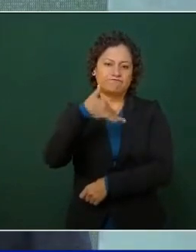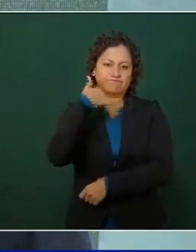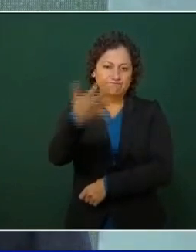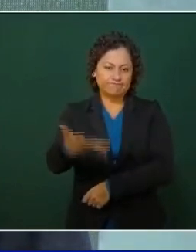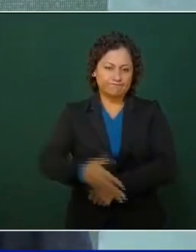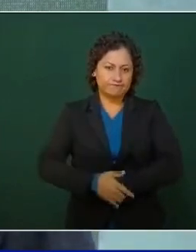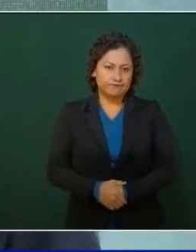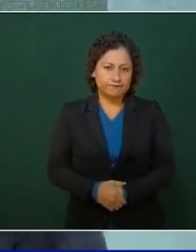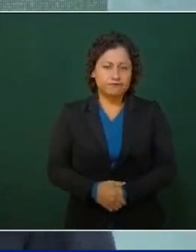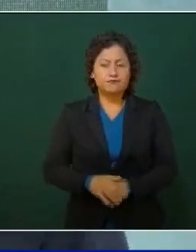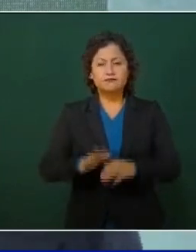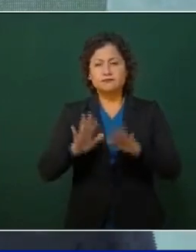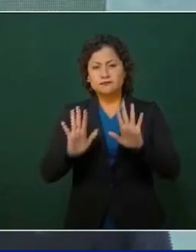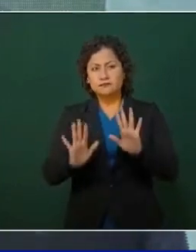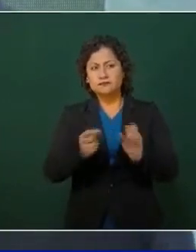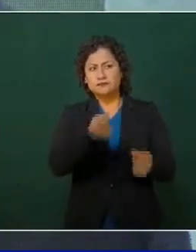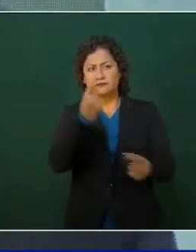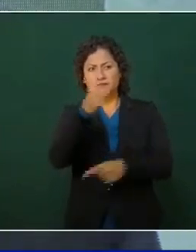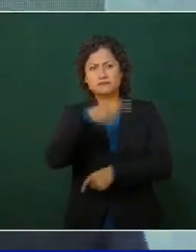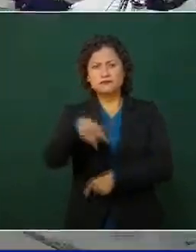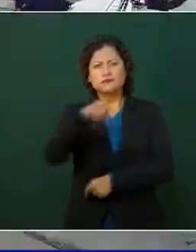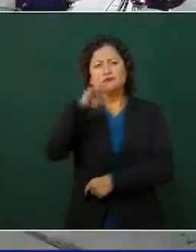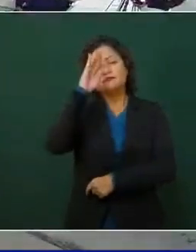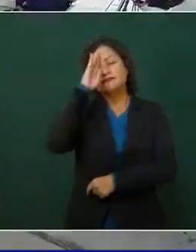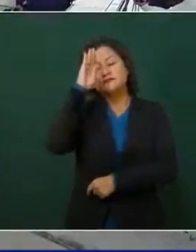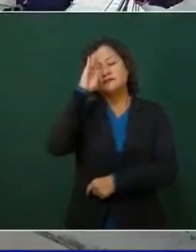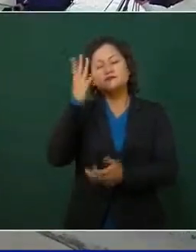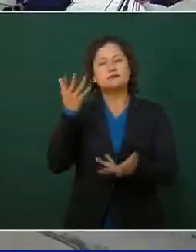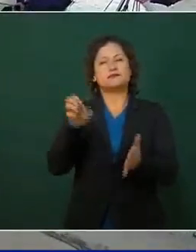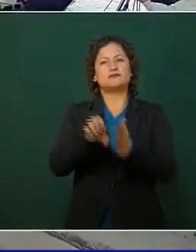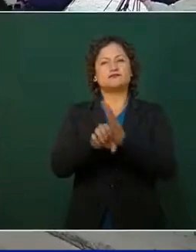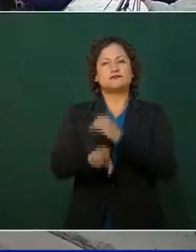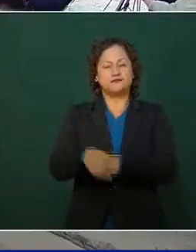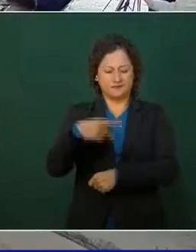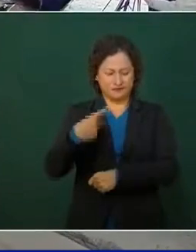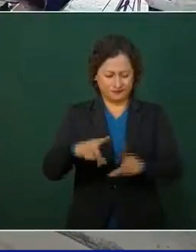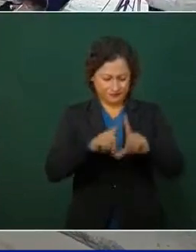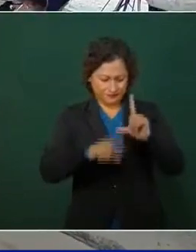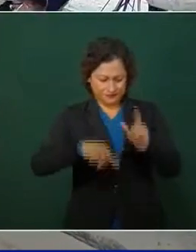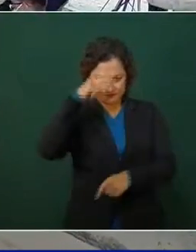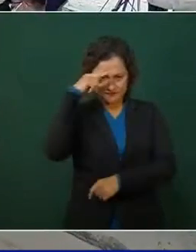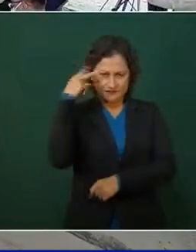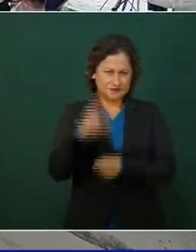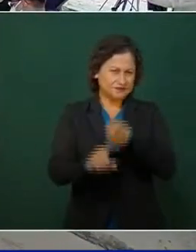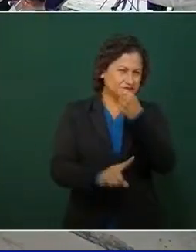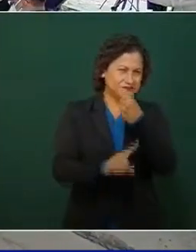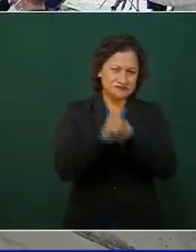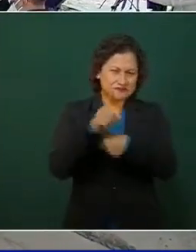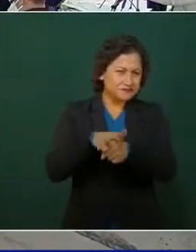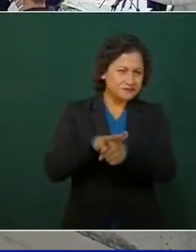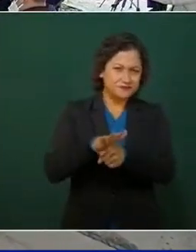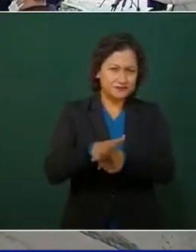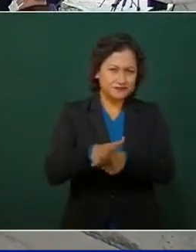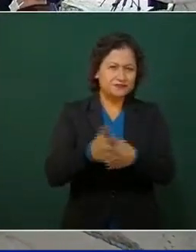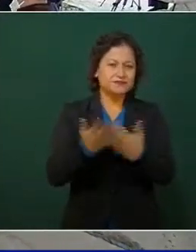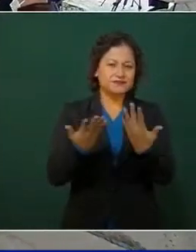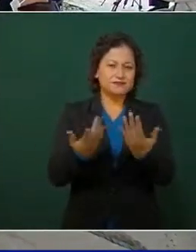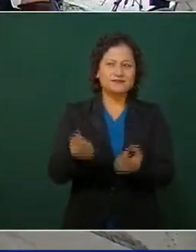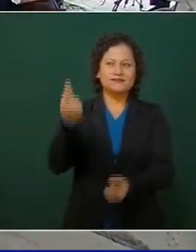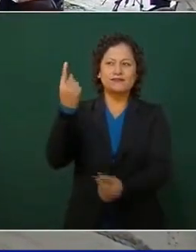A veces se pregunta, ¿y cuál crees tú que sea el principal problema de México? Y hay quienes